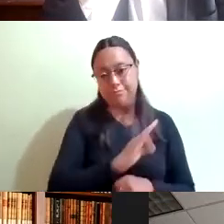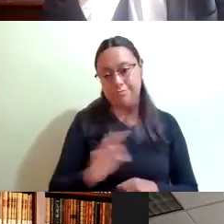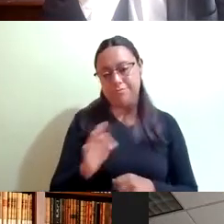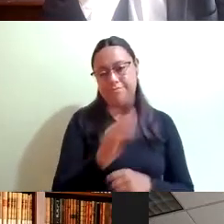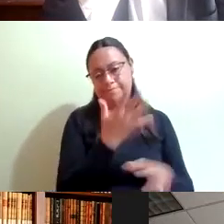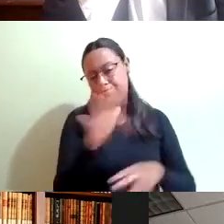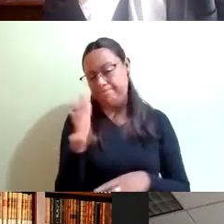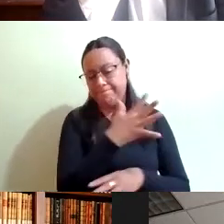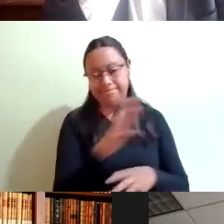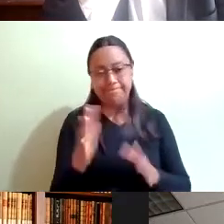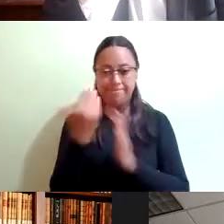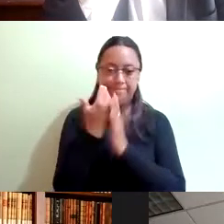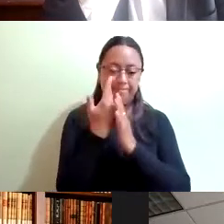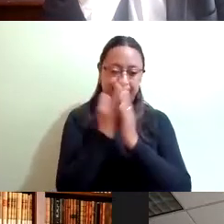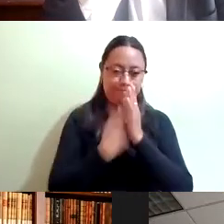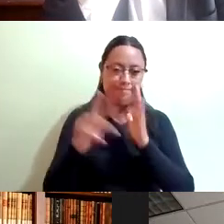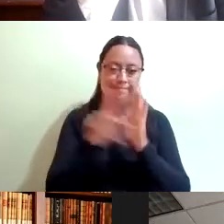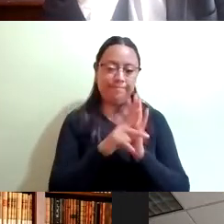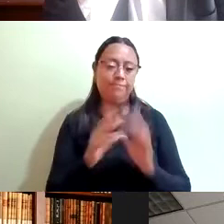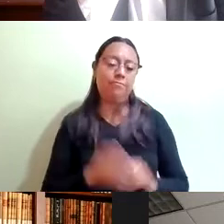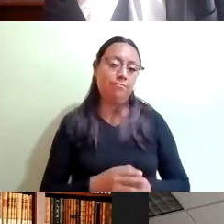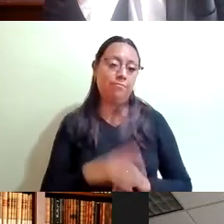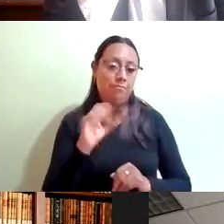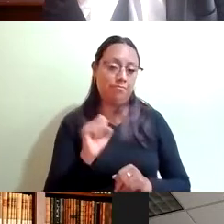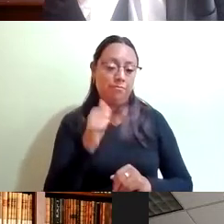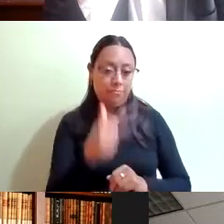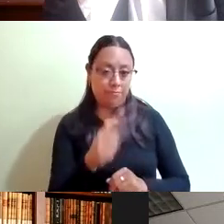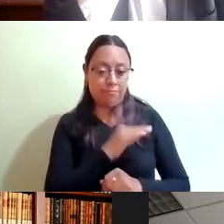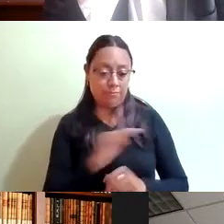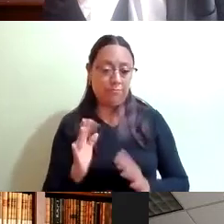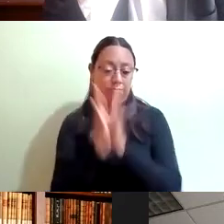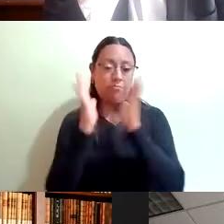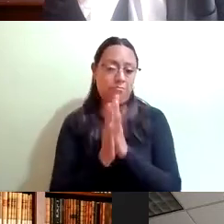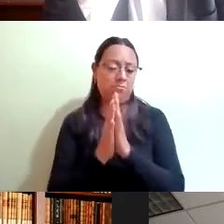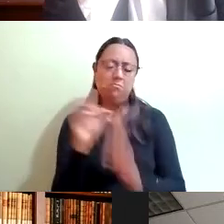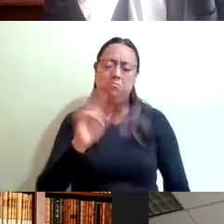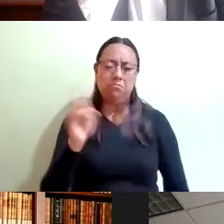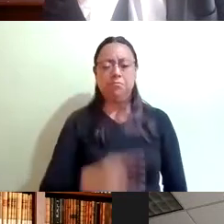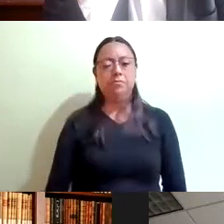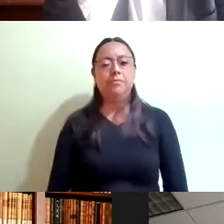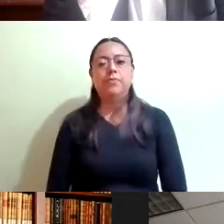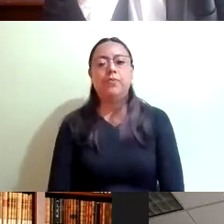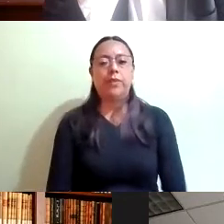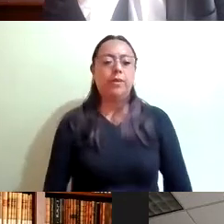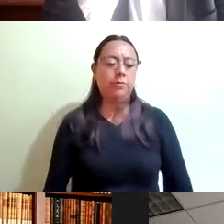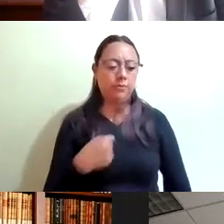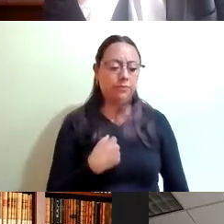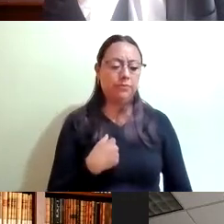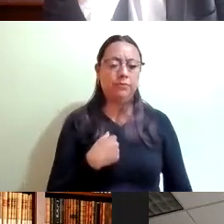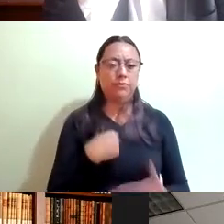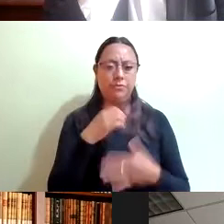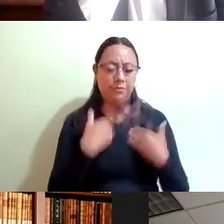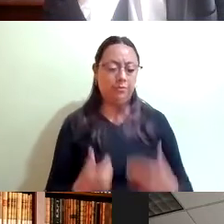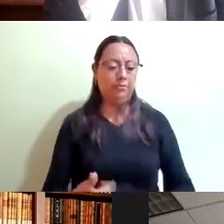los 66 puedan participar, no da por la cantidad de diputados. Entiendo yo en el asunto de la insistencia de